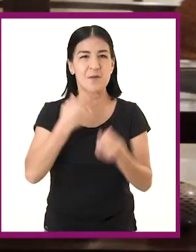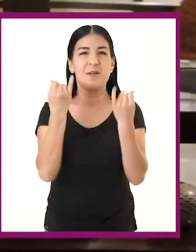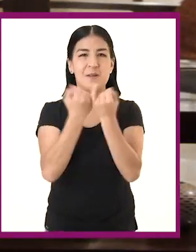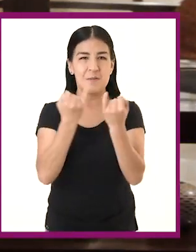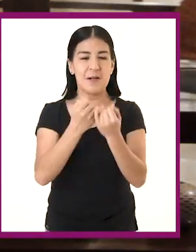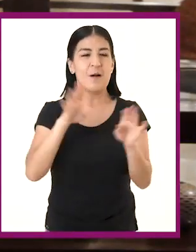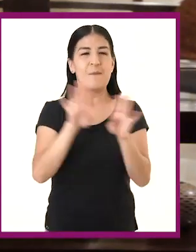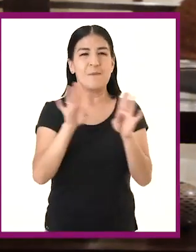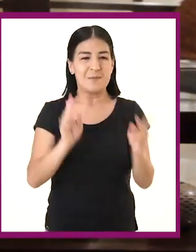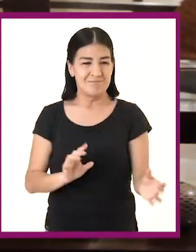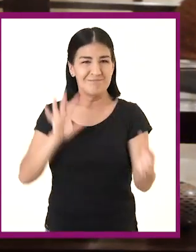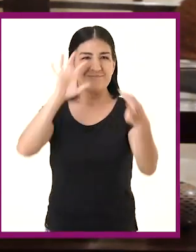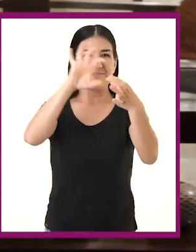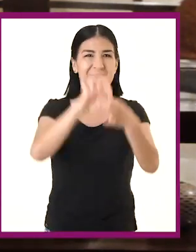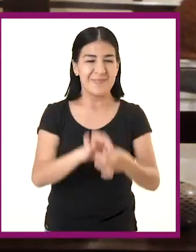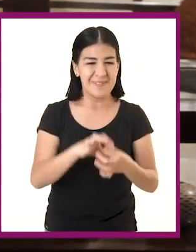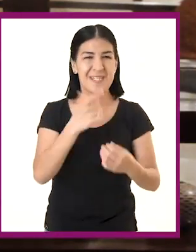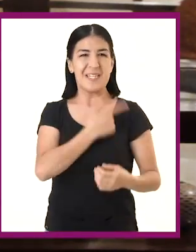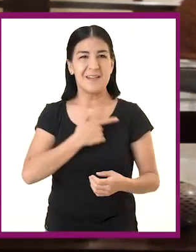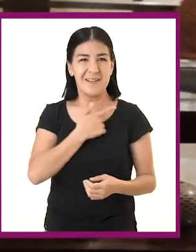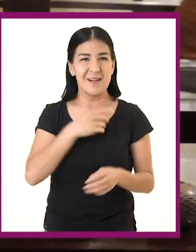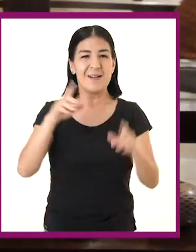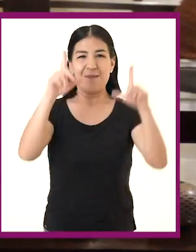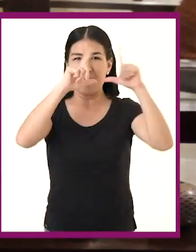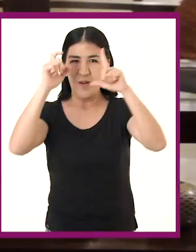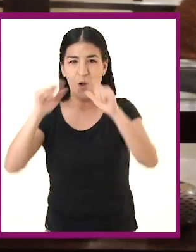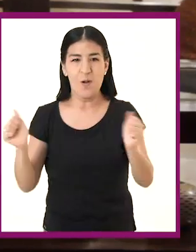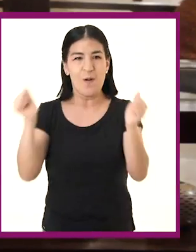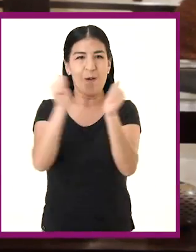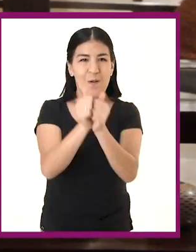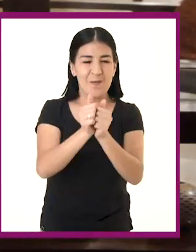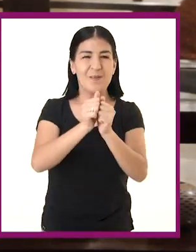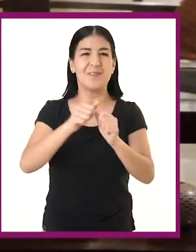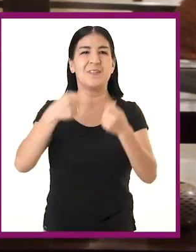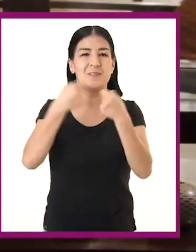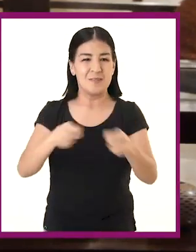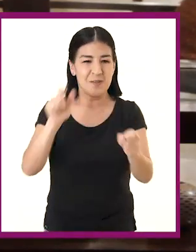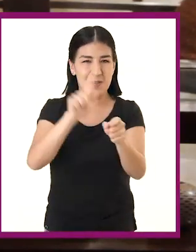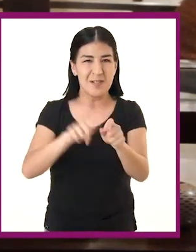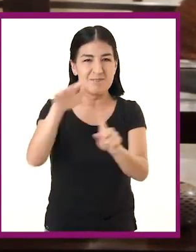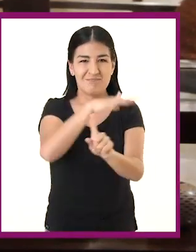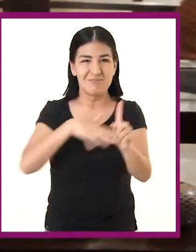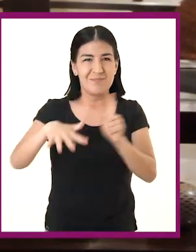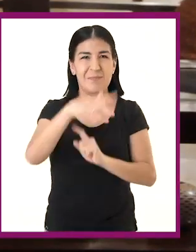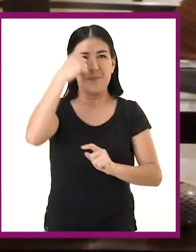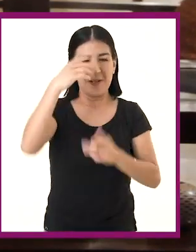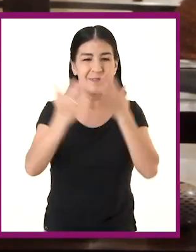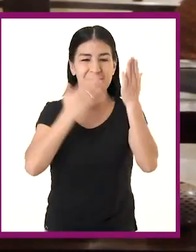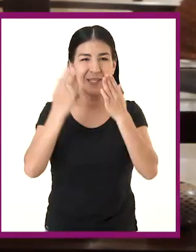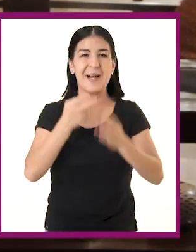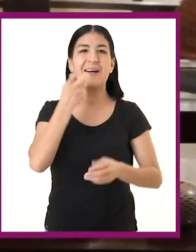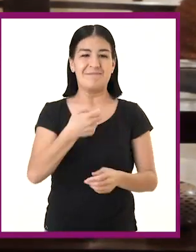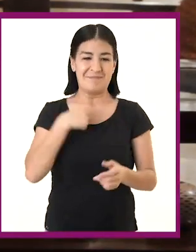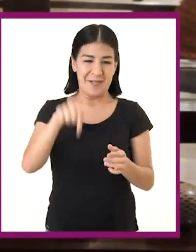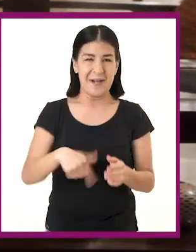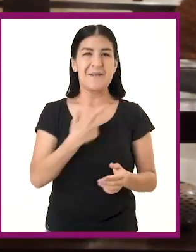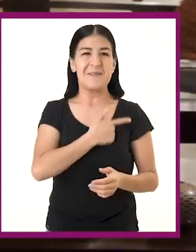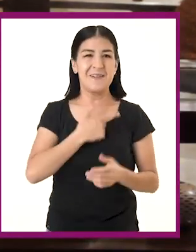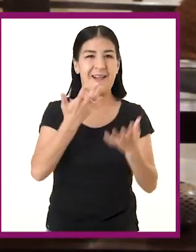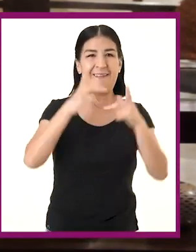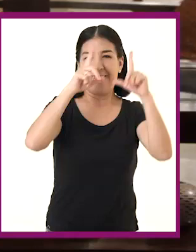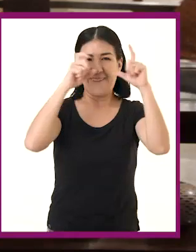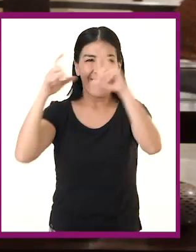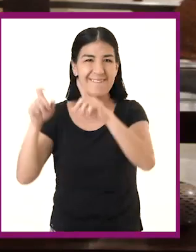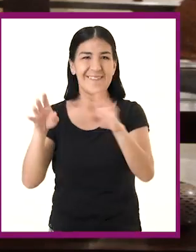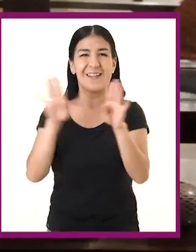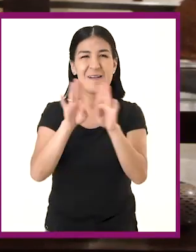Entonces, bueno, pues fue como la combinación perfecta, ¿no? La fotografía y la sociología, y aquí estoy haciendo